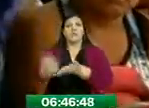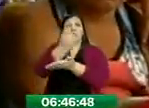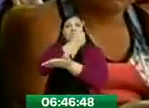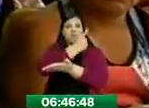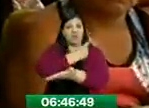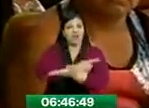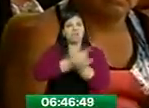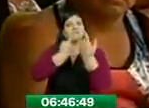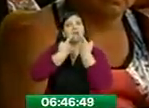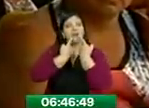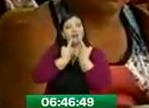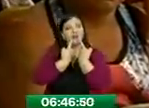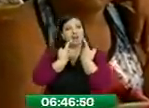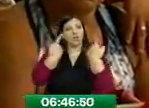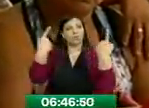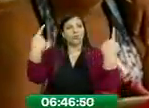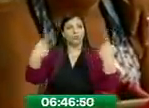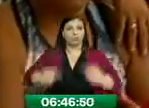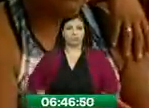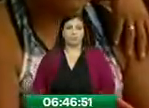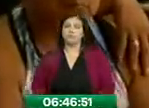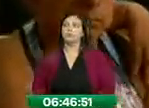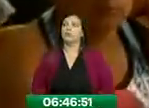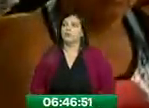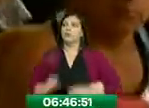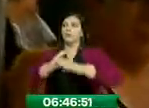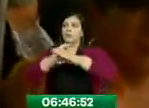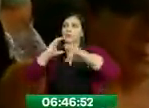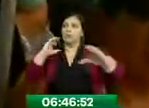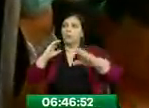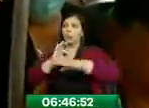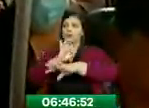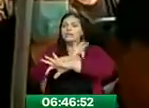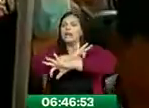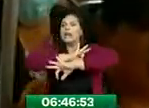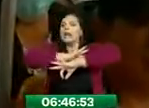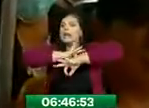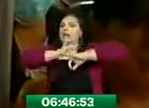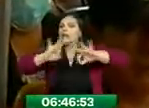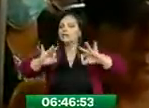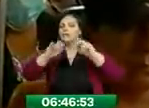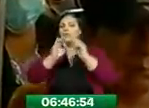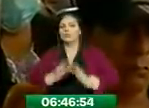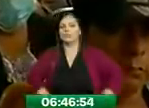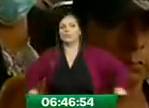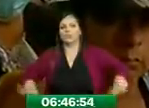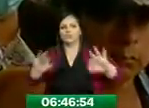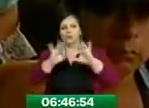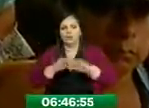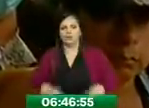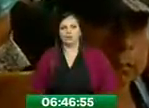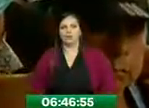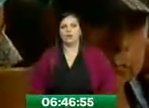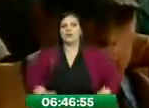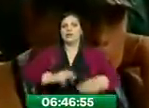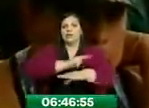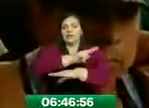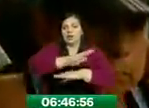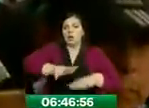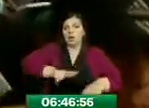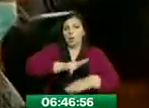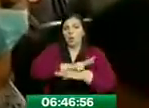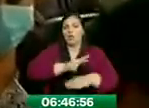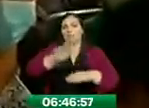semana que tenían que realizar este protocolo de limpieza y desinfección cada 3 horas. Y es lo que